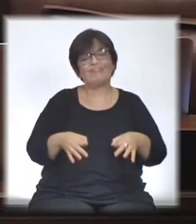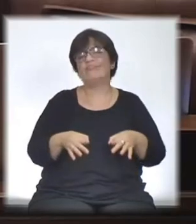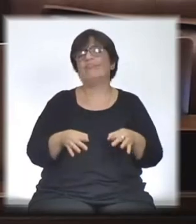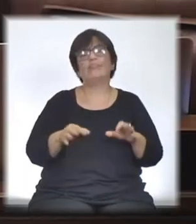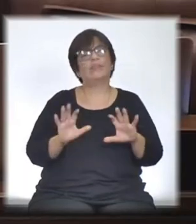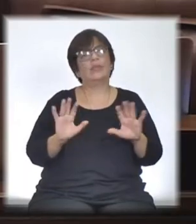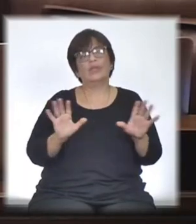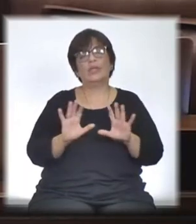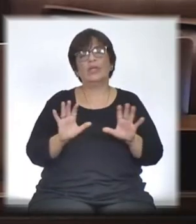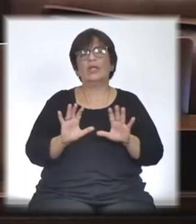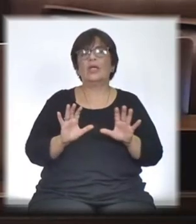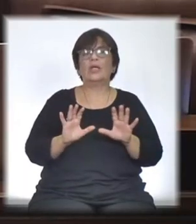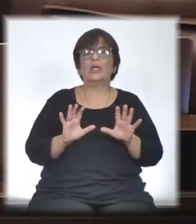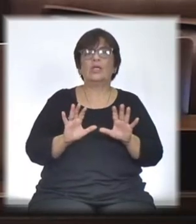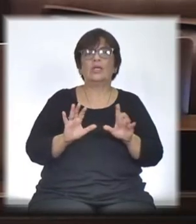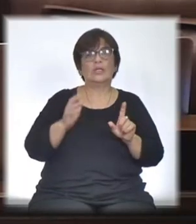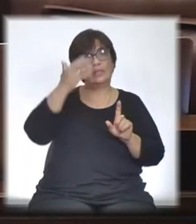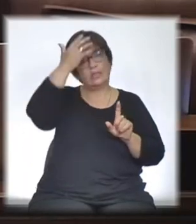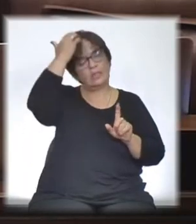no hay ningún